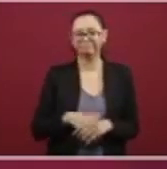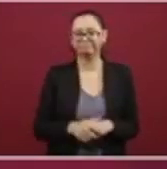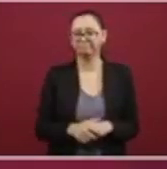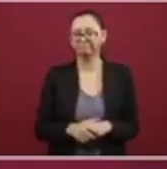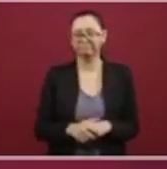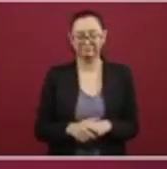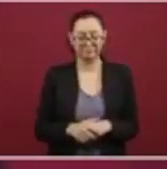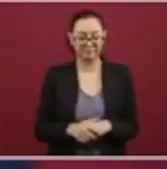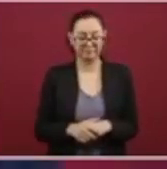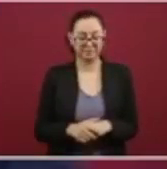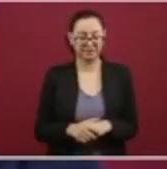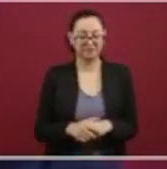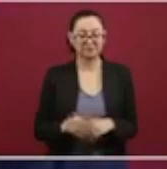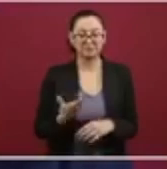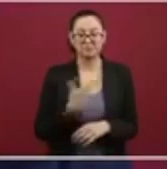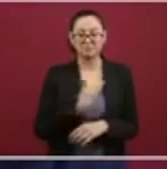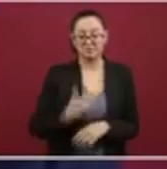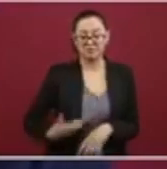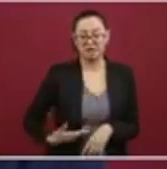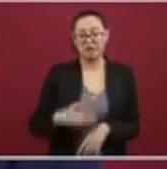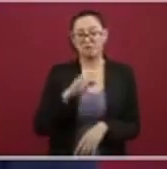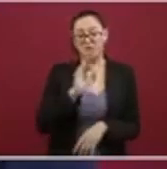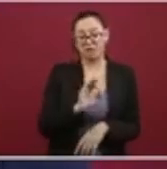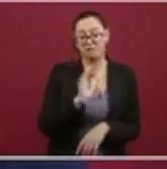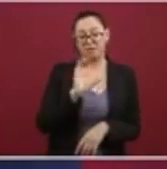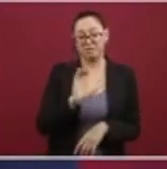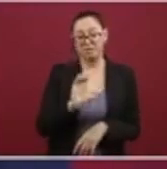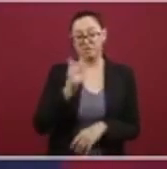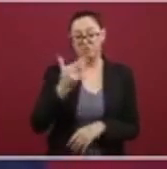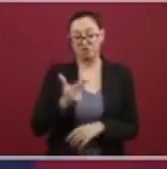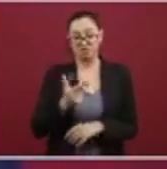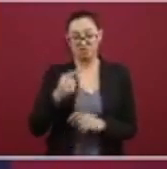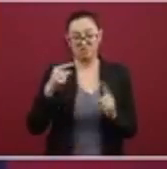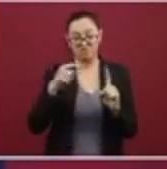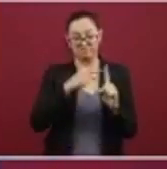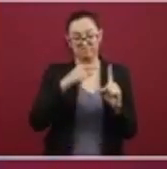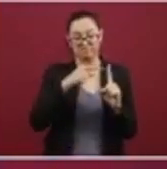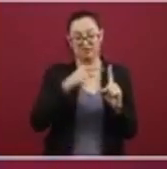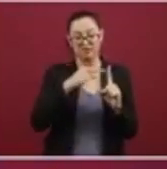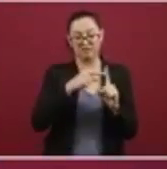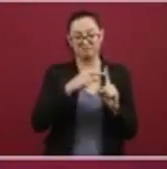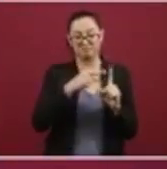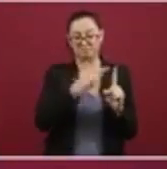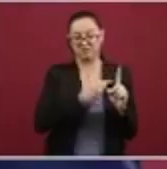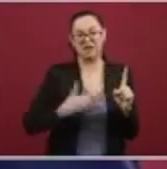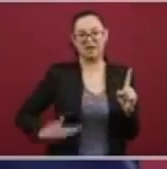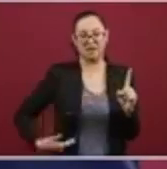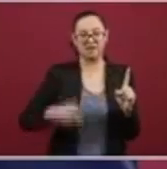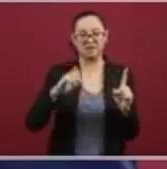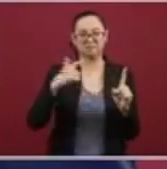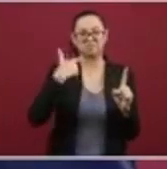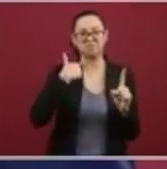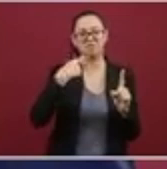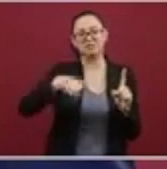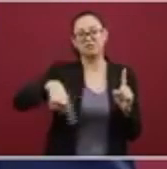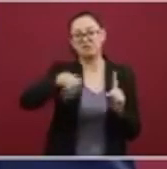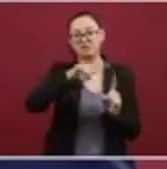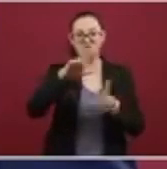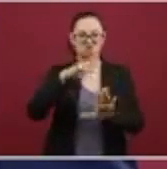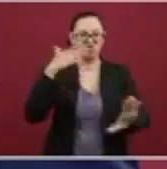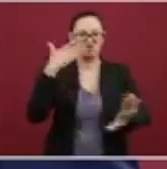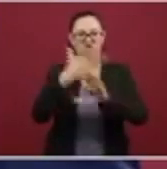Calderón, desde que le declara la guerra a la delincuencia, que le pegó